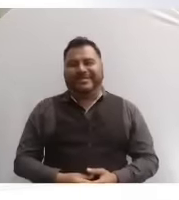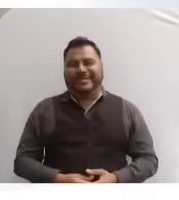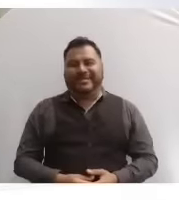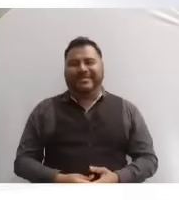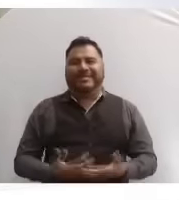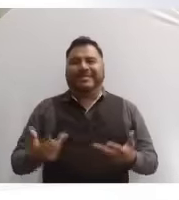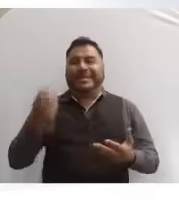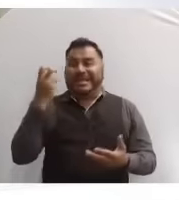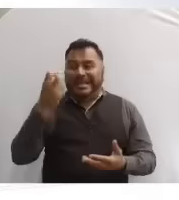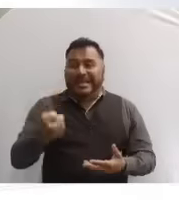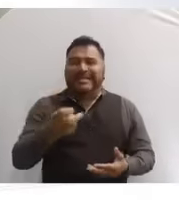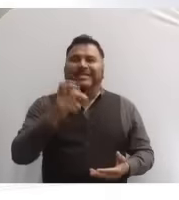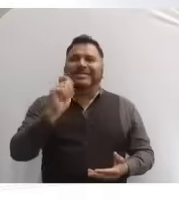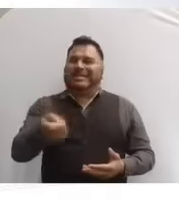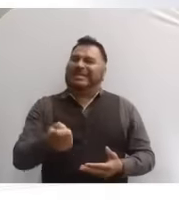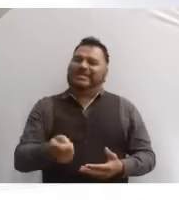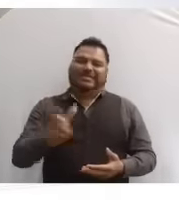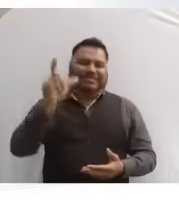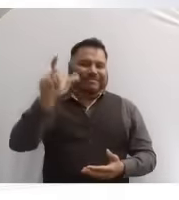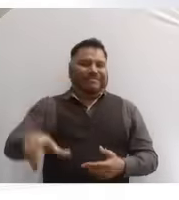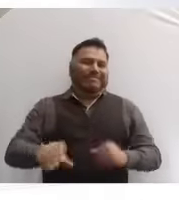Y es un símbolo.